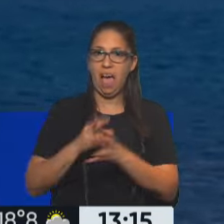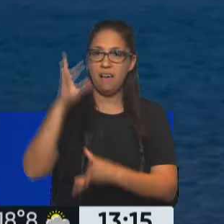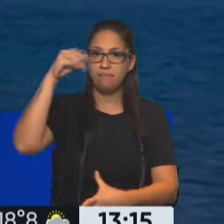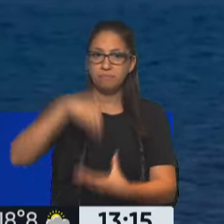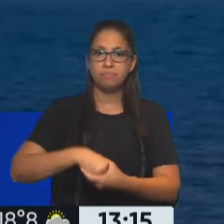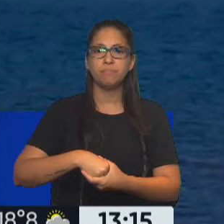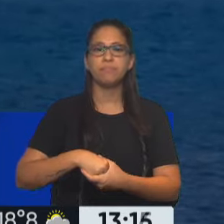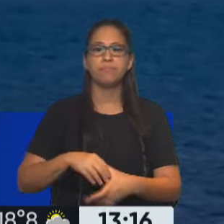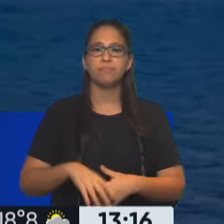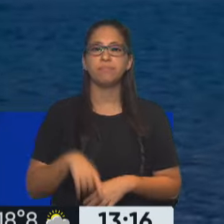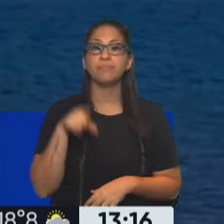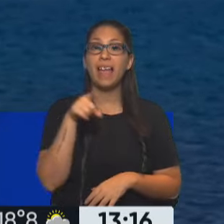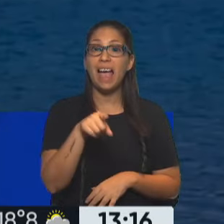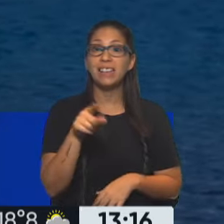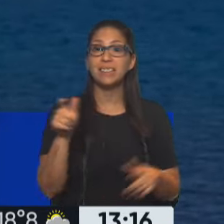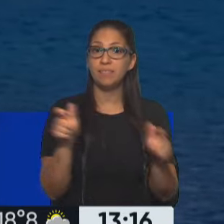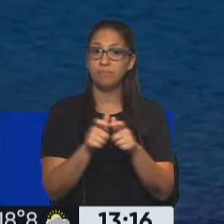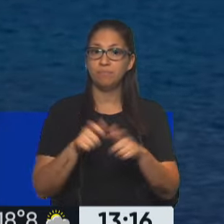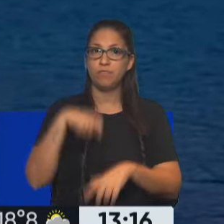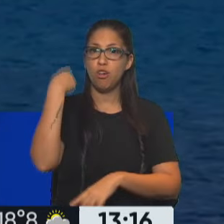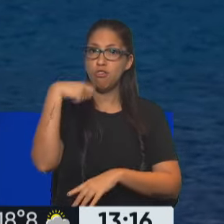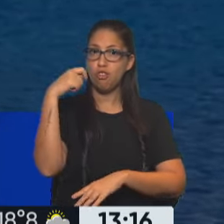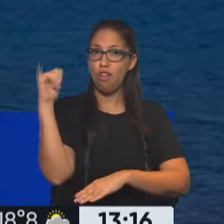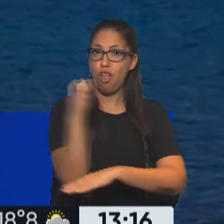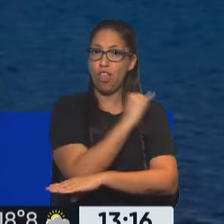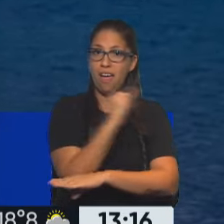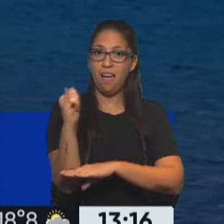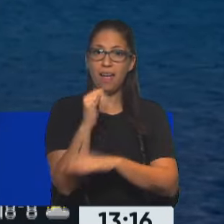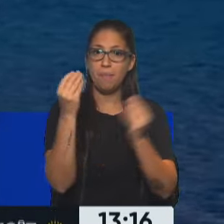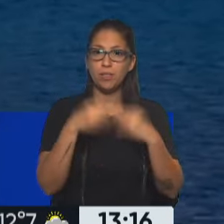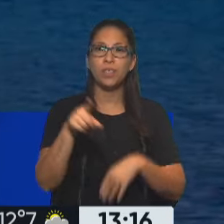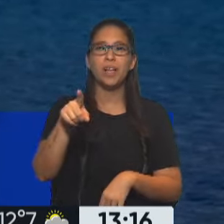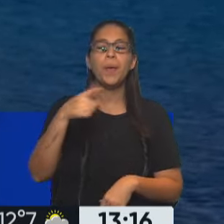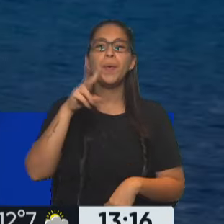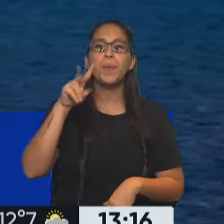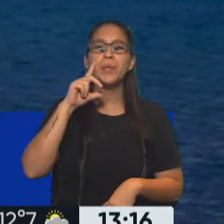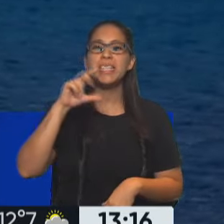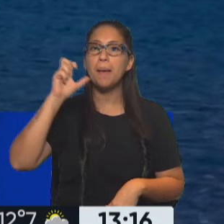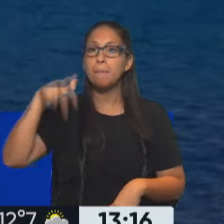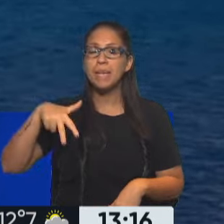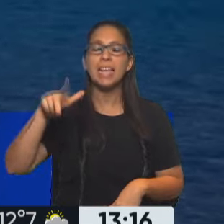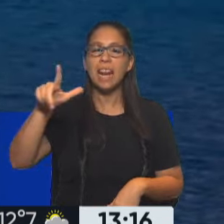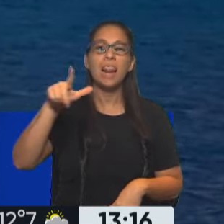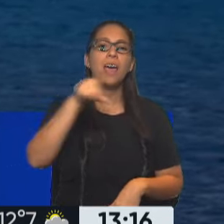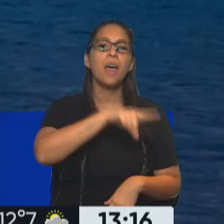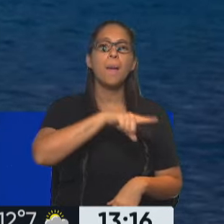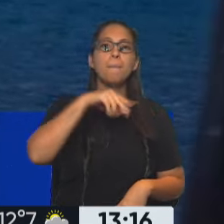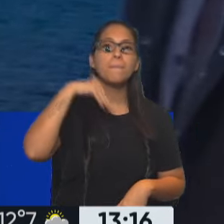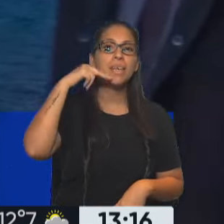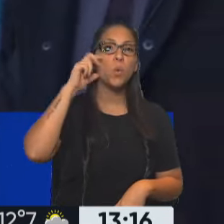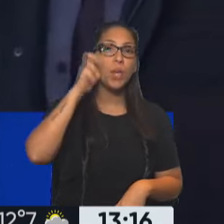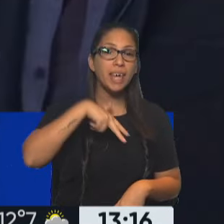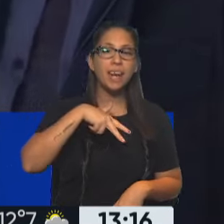Y en este caso, Atrapados tiene su rodaje ya iniciado. Ahí estamos viendo a Soledad Villamil, Juan Minujín, en esta historia que